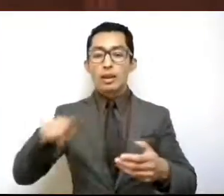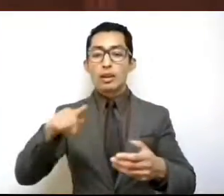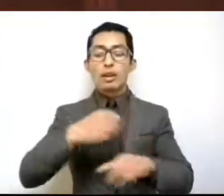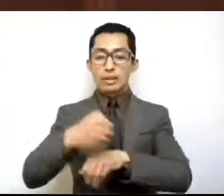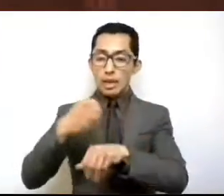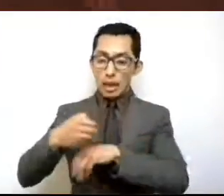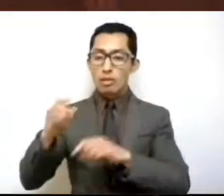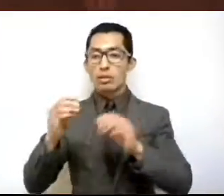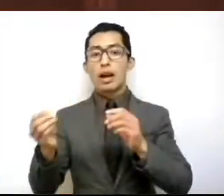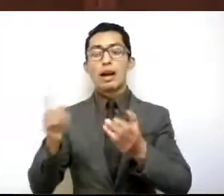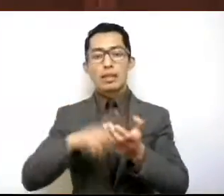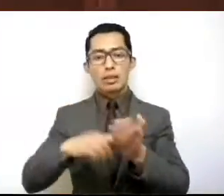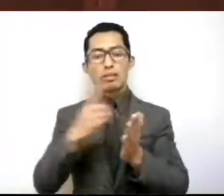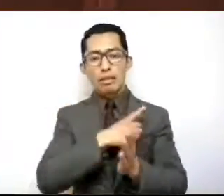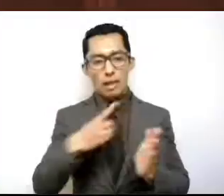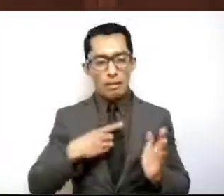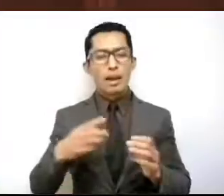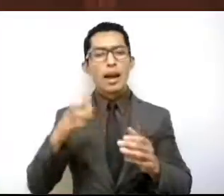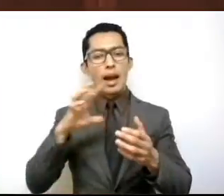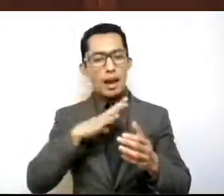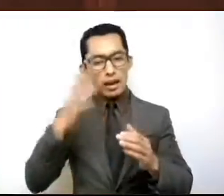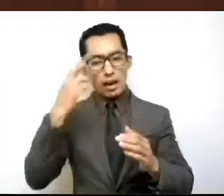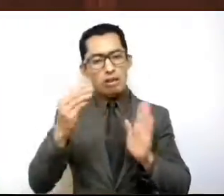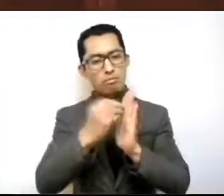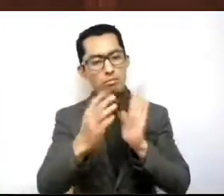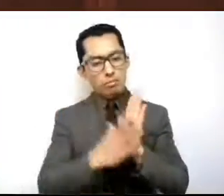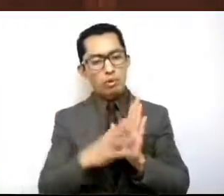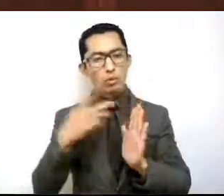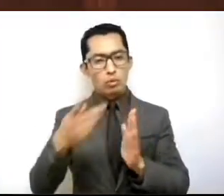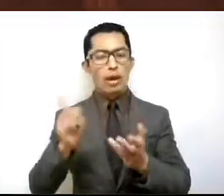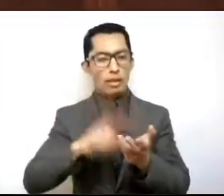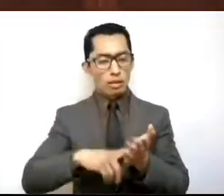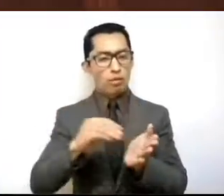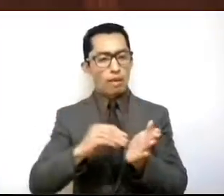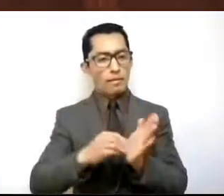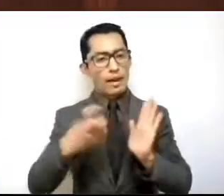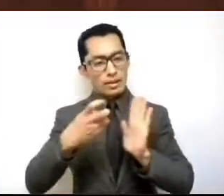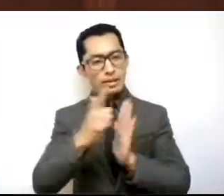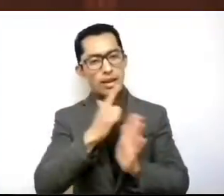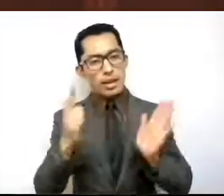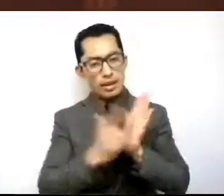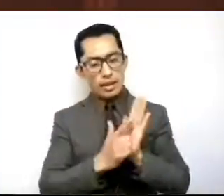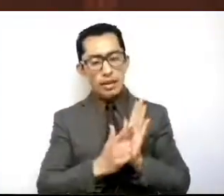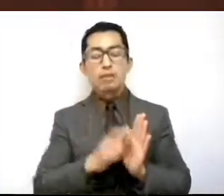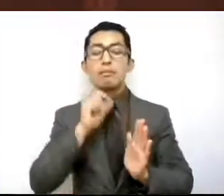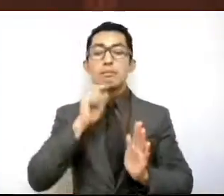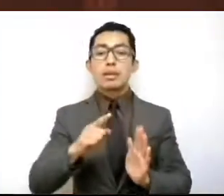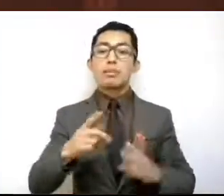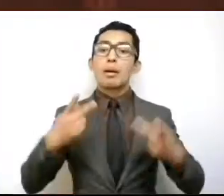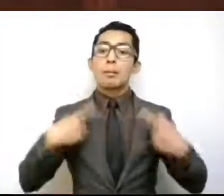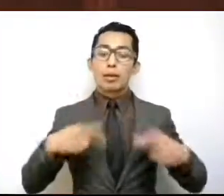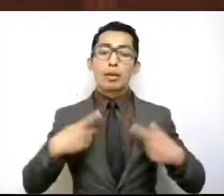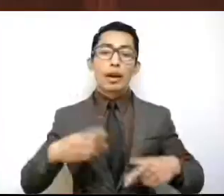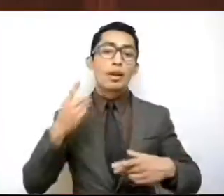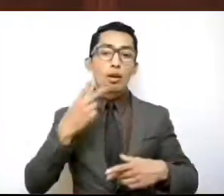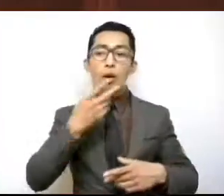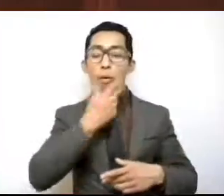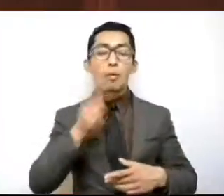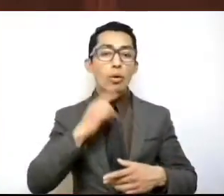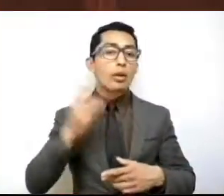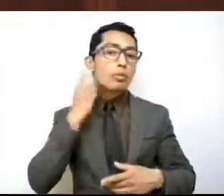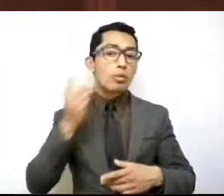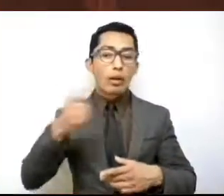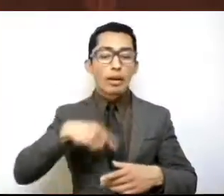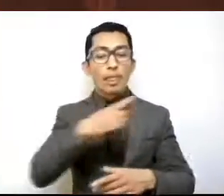encontrarse debidamente fundado y motivado por el derecho vigente, y que además el legislador se encuentra obligado a